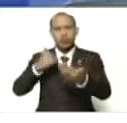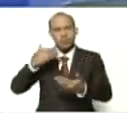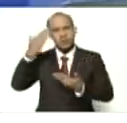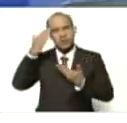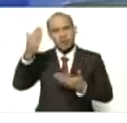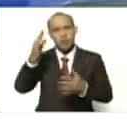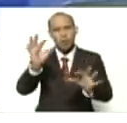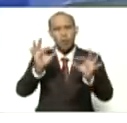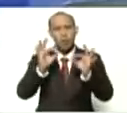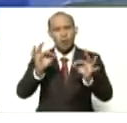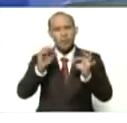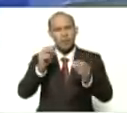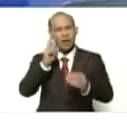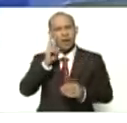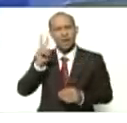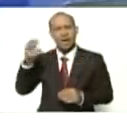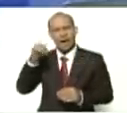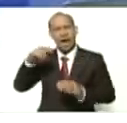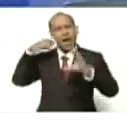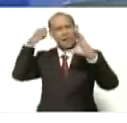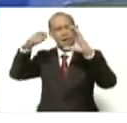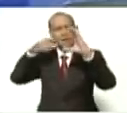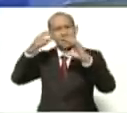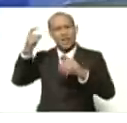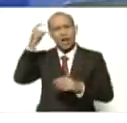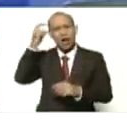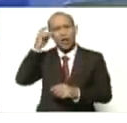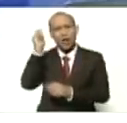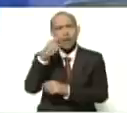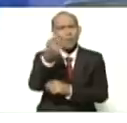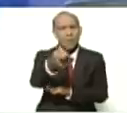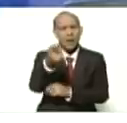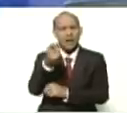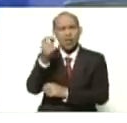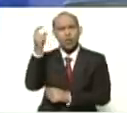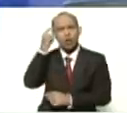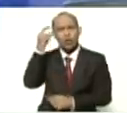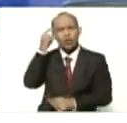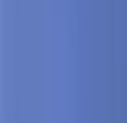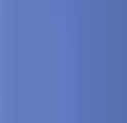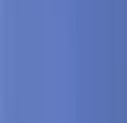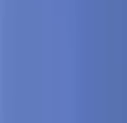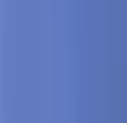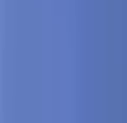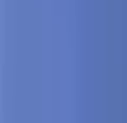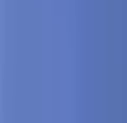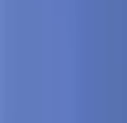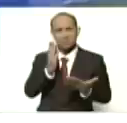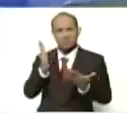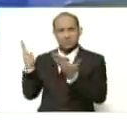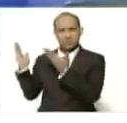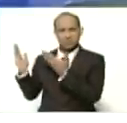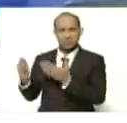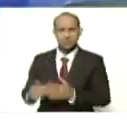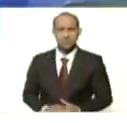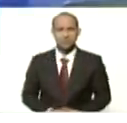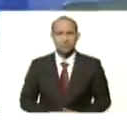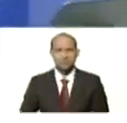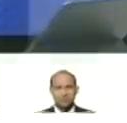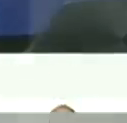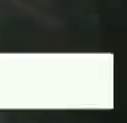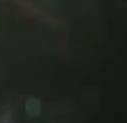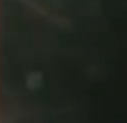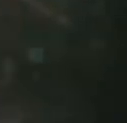especial y vamos a ver este vídeo del día del pescador la pescadora vamos a ver el vídeo adelante